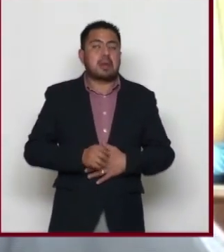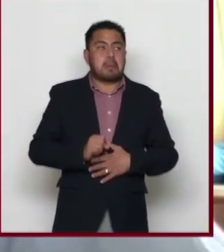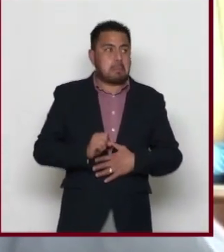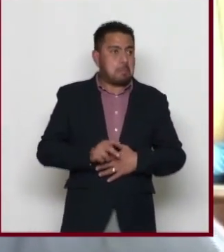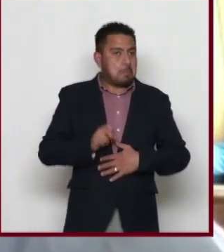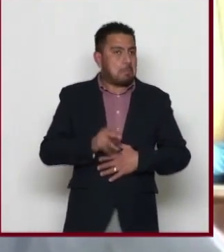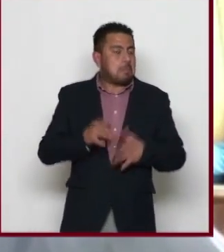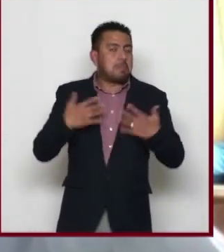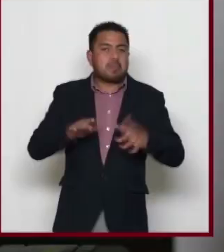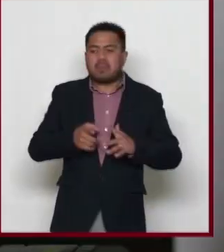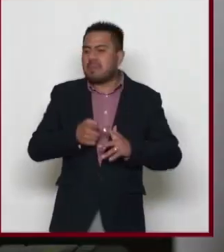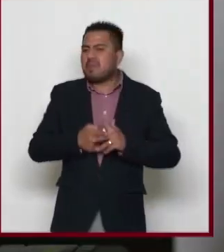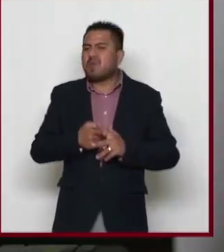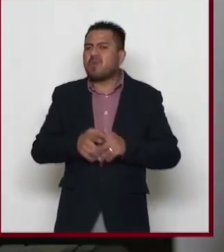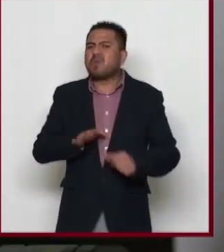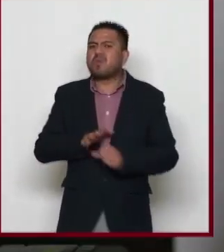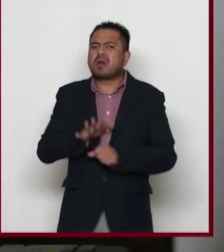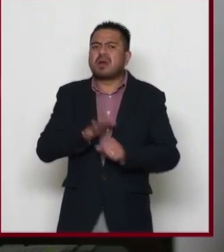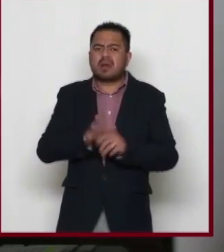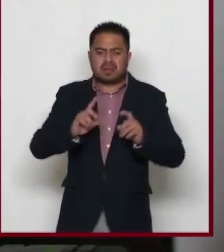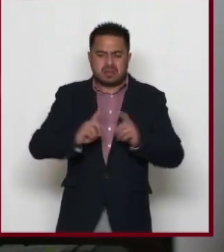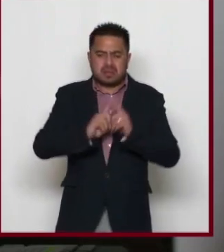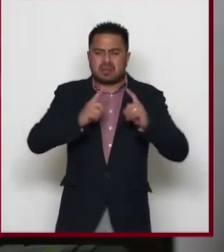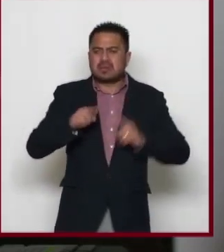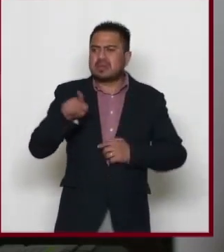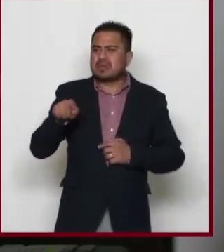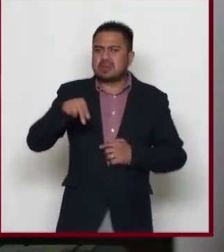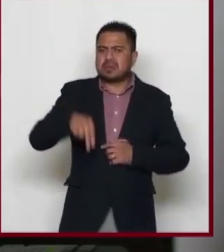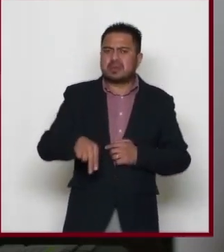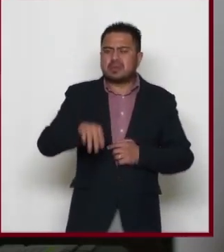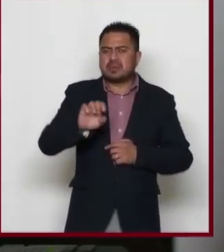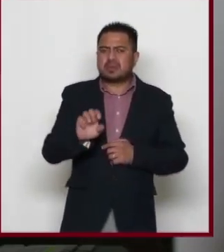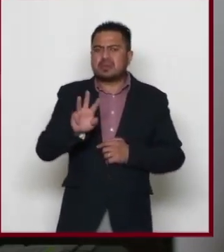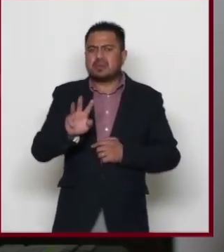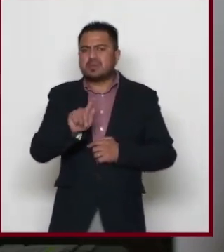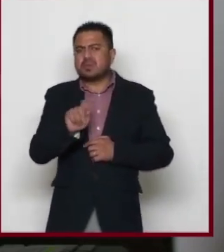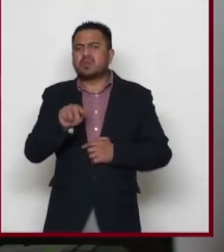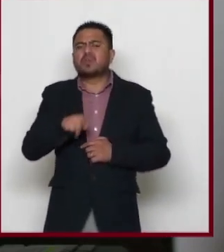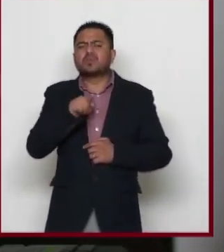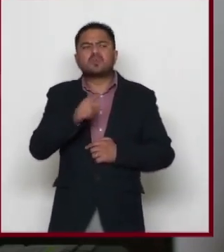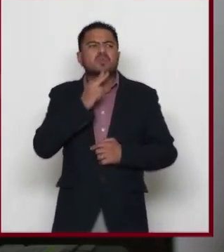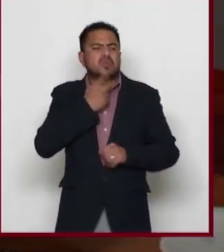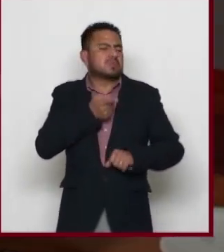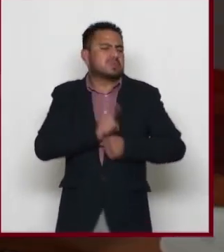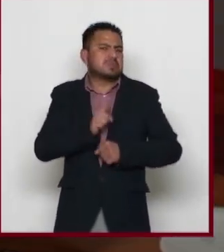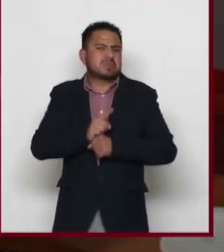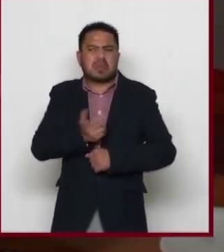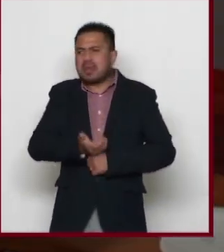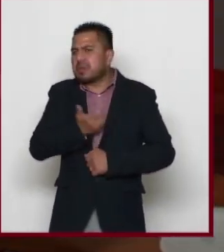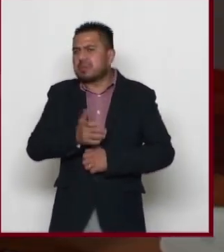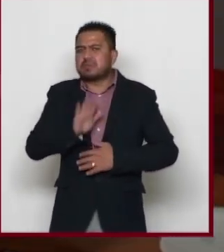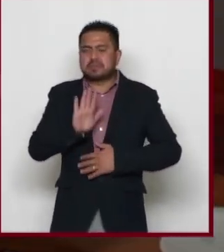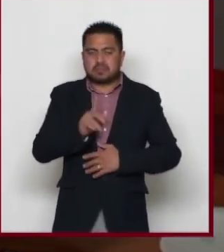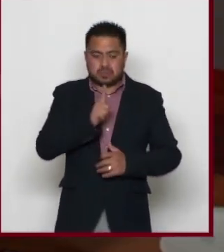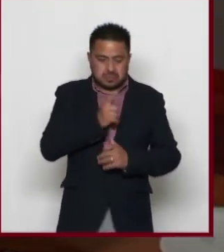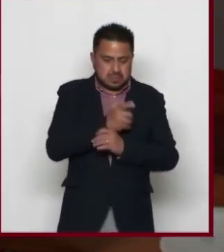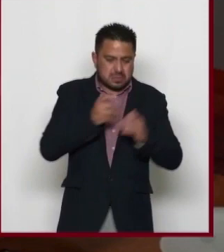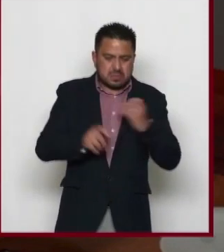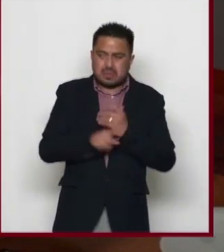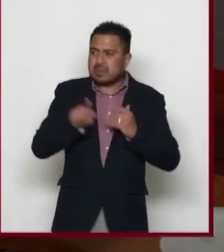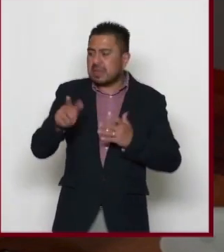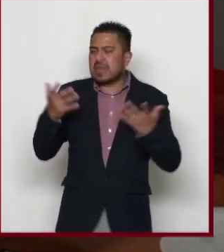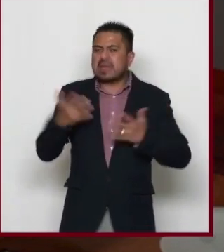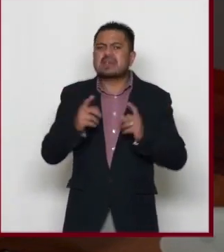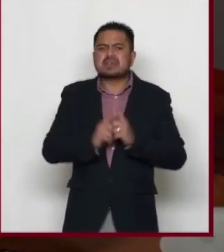sino alrededor del Sol. Ok, ¿y qué matemáticas que desarrolló Newton utilizas tú en tu